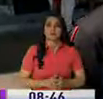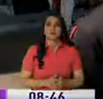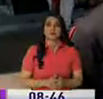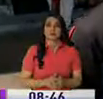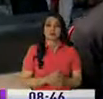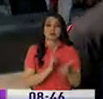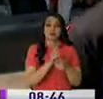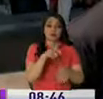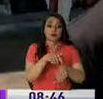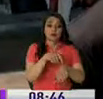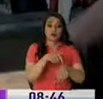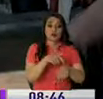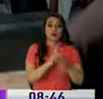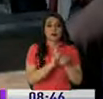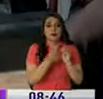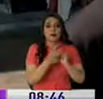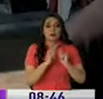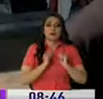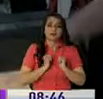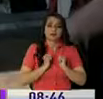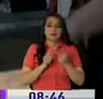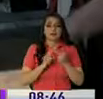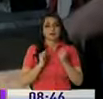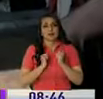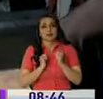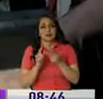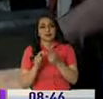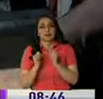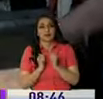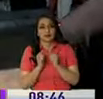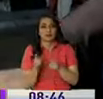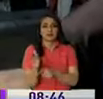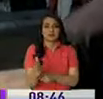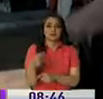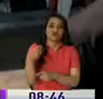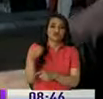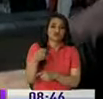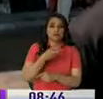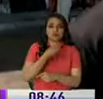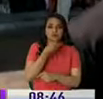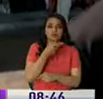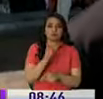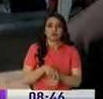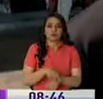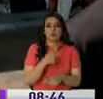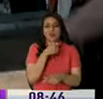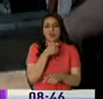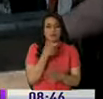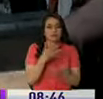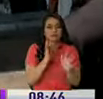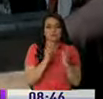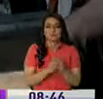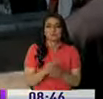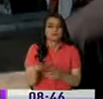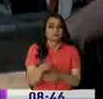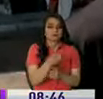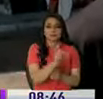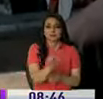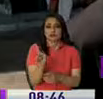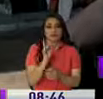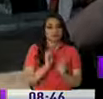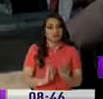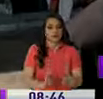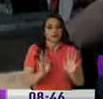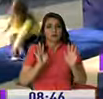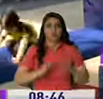cada cierta hora tenemos un tipo de descanso donde los chicos tienen su propio recreo para hidratación, cualquier cosa de ellos que tengan oportunidad